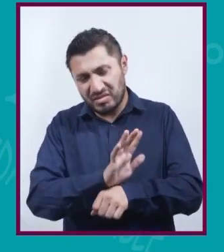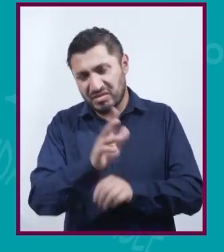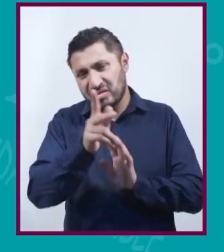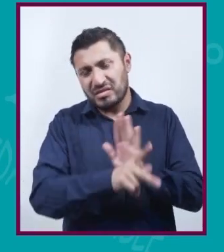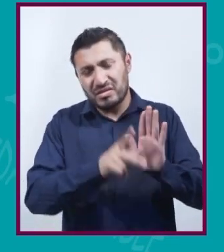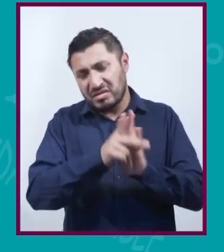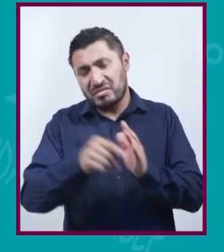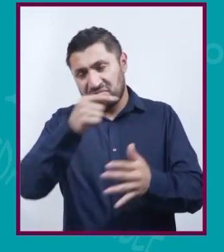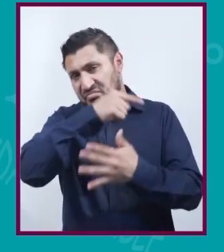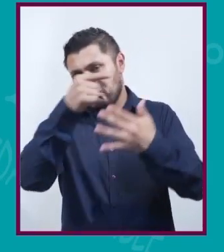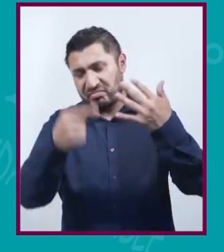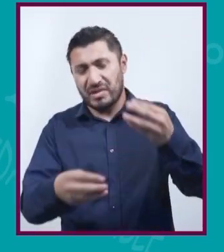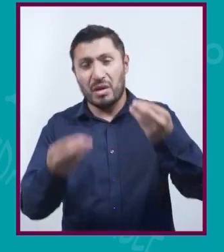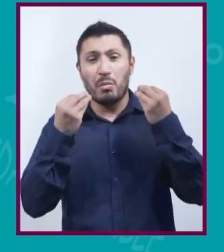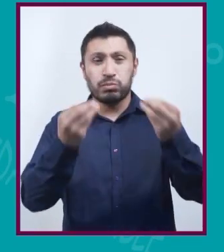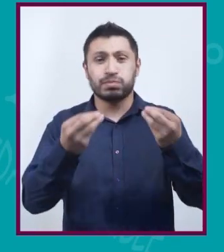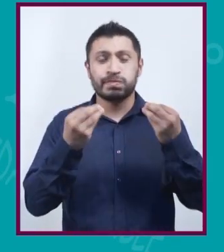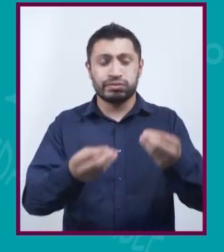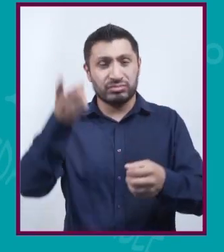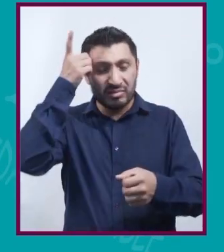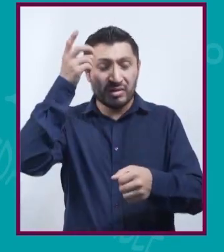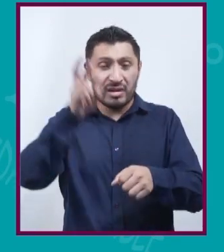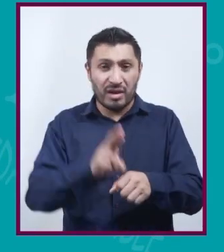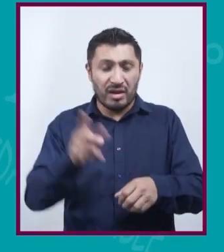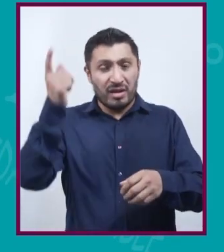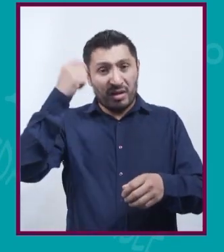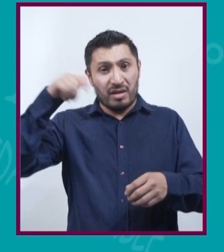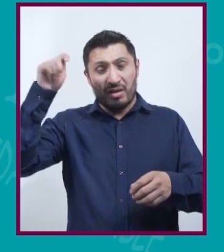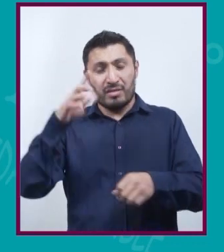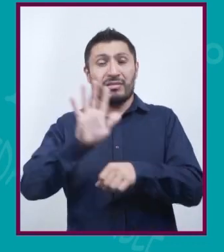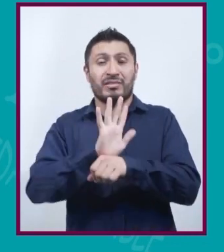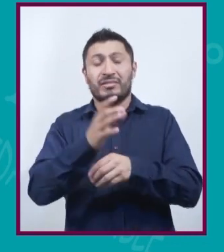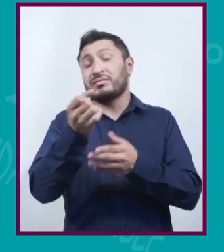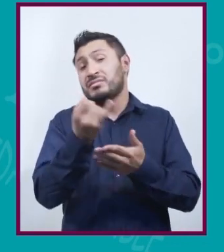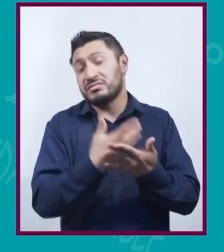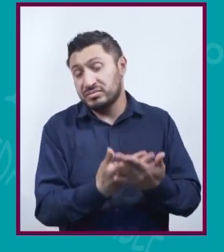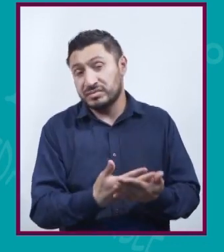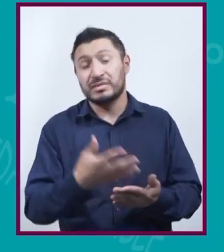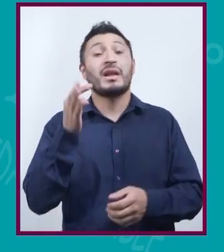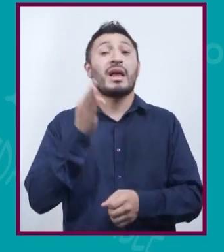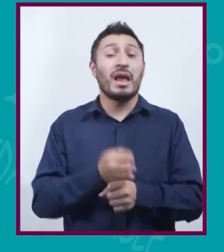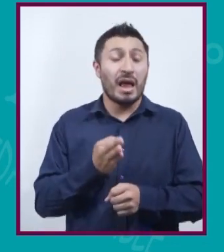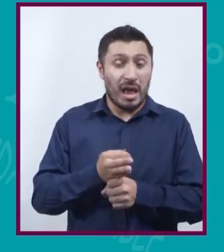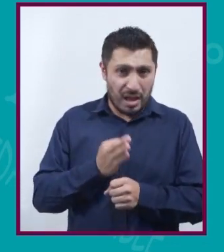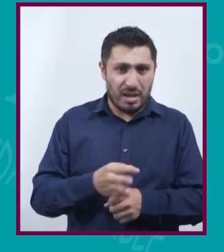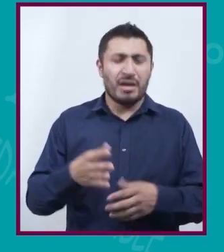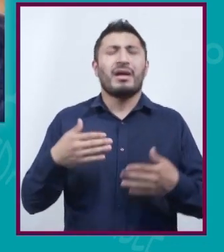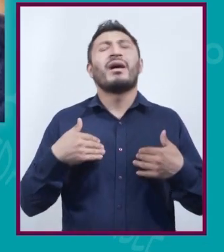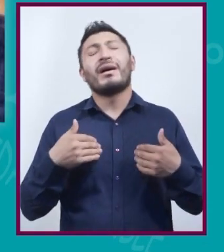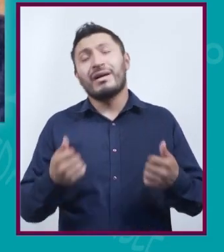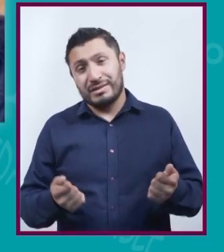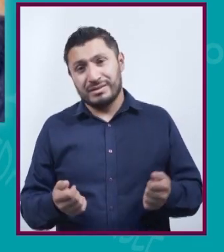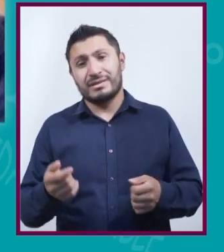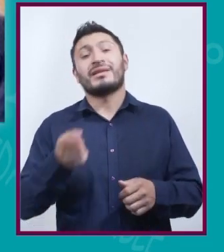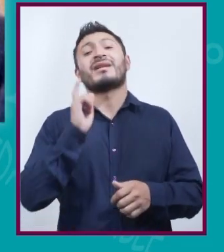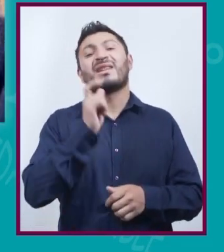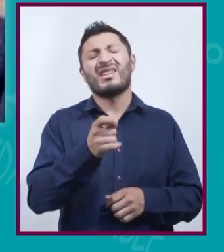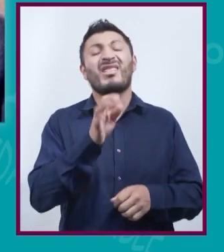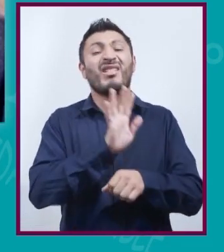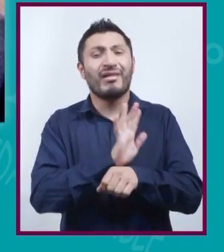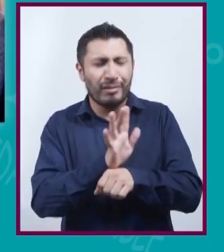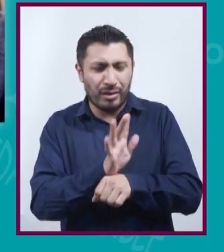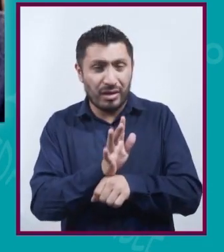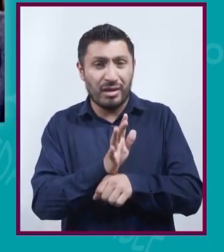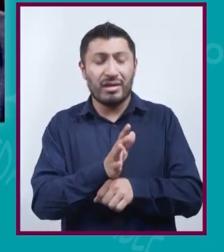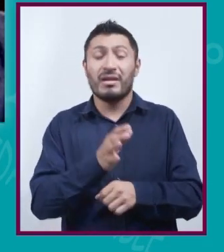Méliès, Griffith, Eisenstein, Riefenstahl, entre otros muchísimos directores y teóricos de la imagen, actualmente es